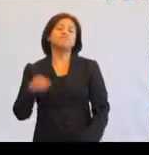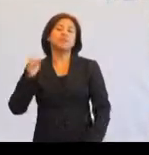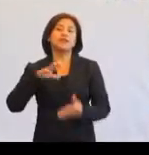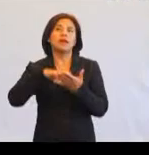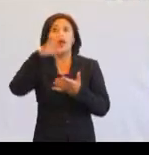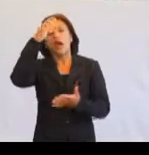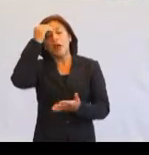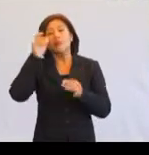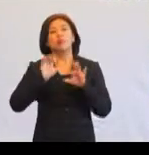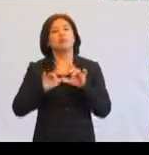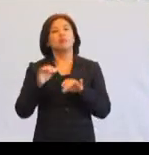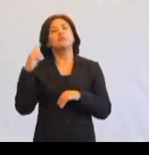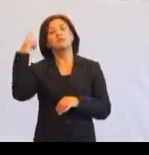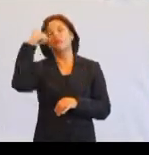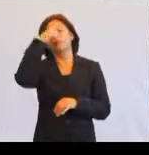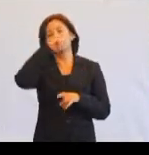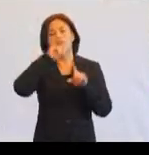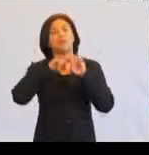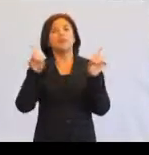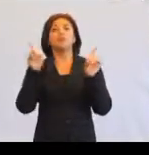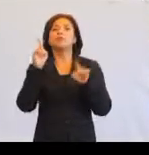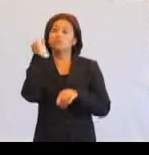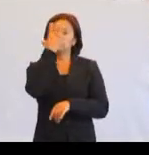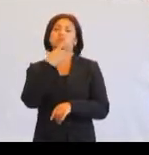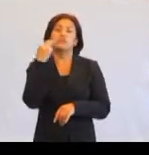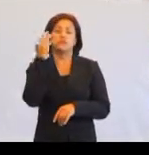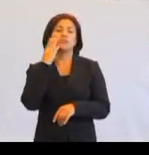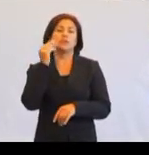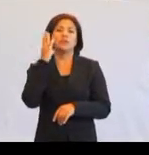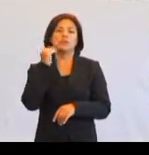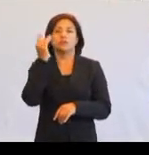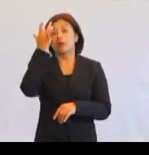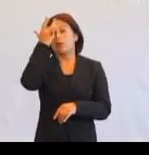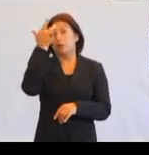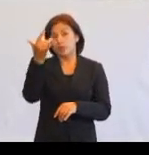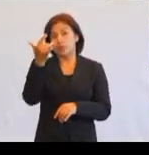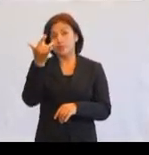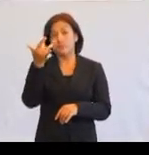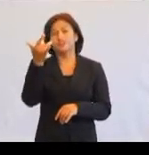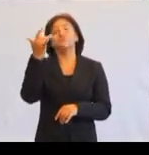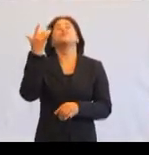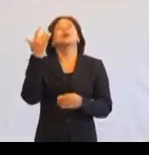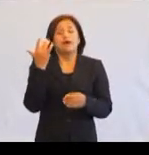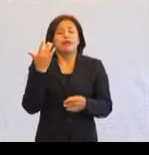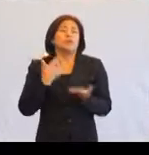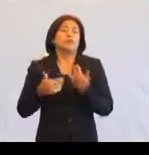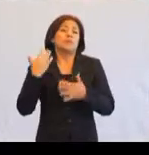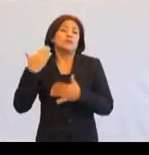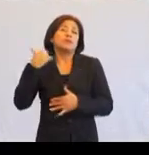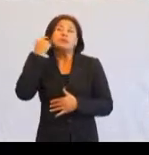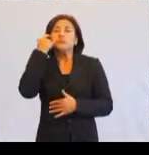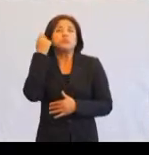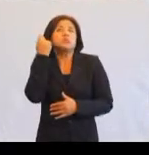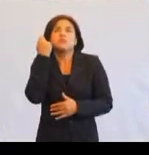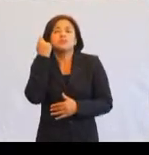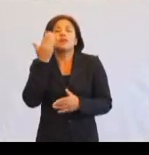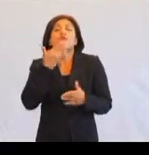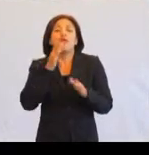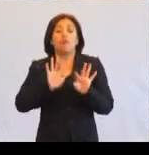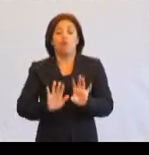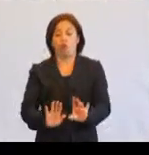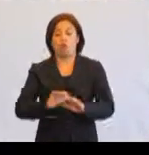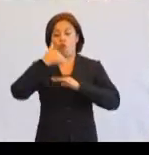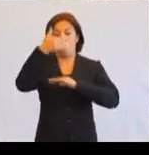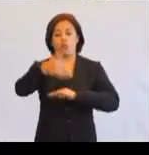Ha sido difícil, pero bonita, bonita porque yo nunca me imaginé que iba a poder utilizar